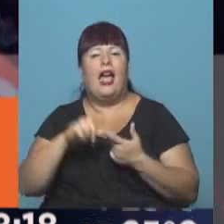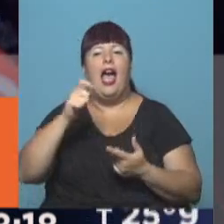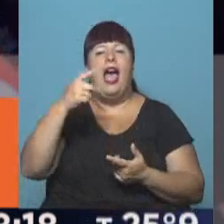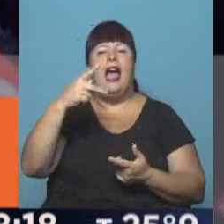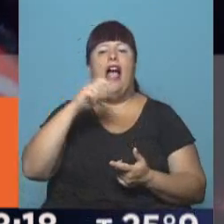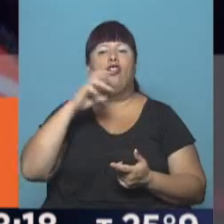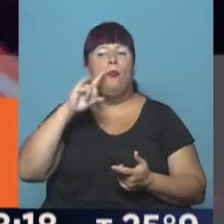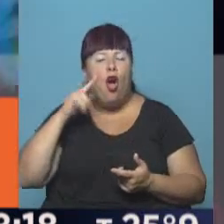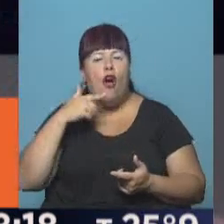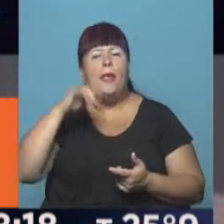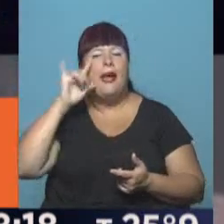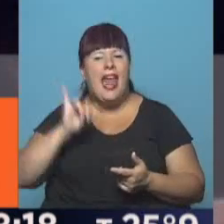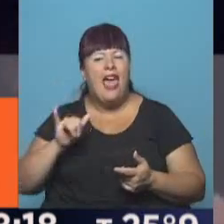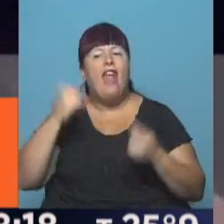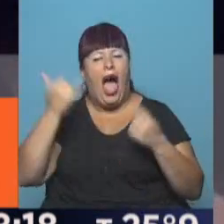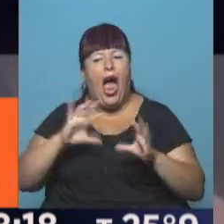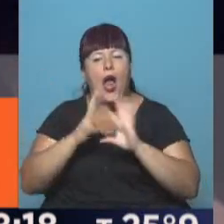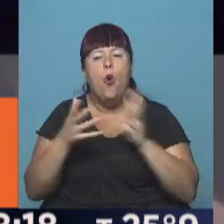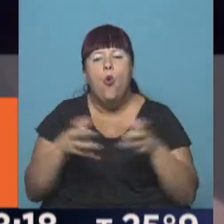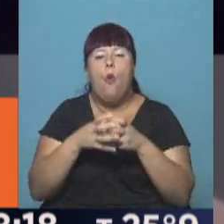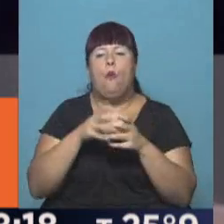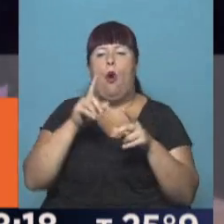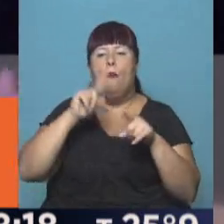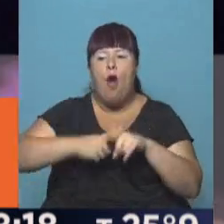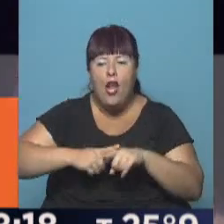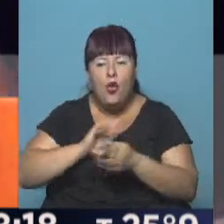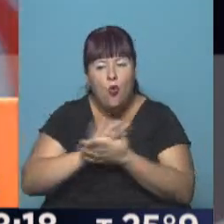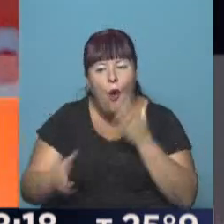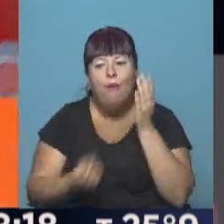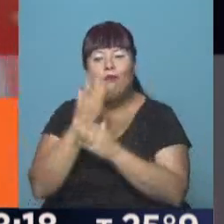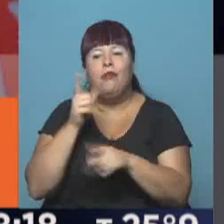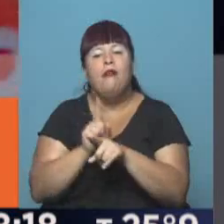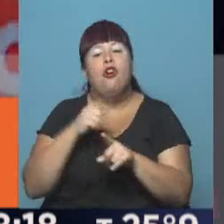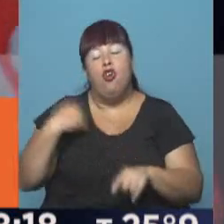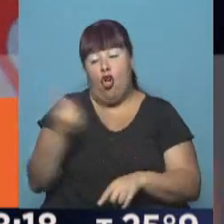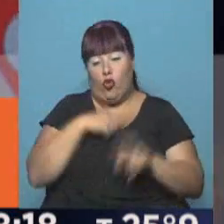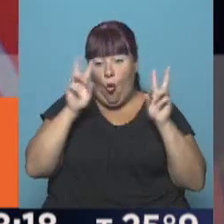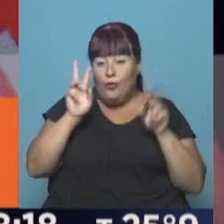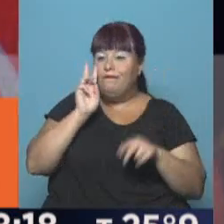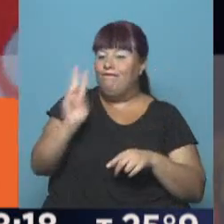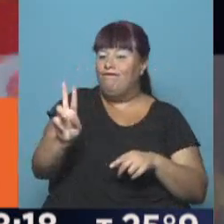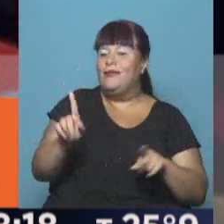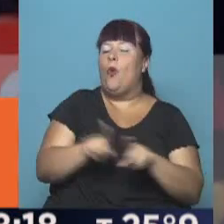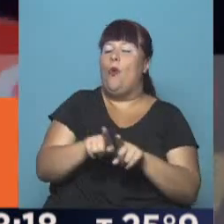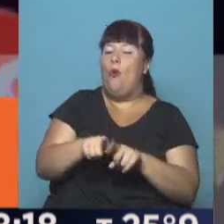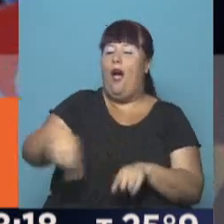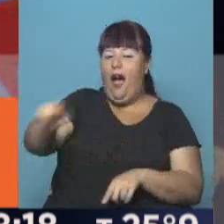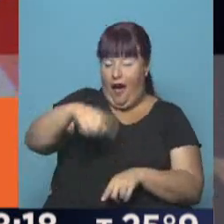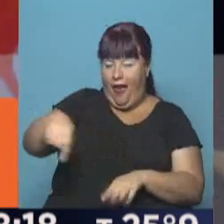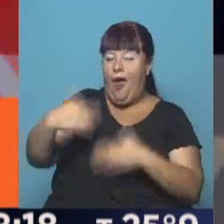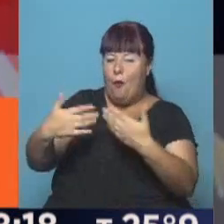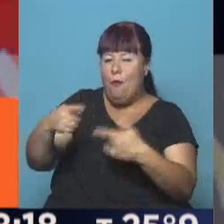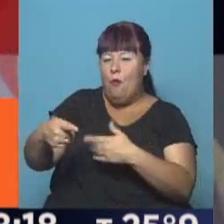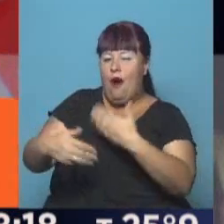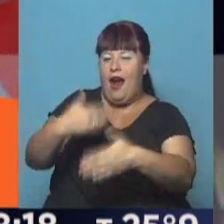Catopodis y Menéndez. Es decir, hay una nueva generación de dirigentes que por lo menos nosotros como justicialistas vemos que pueden